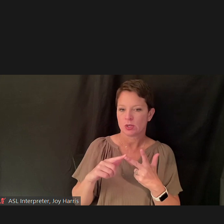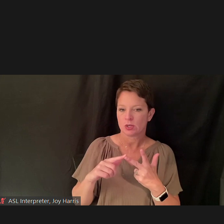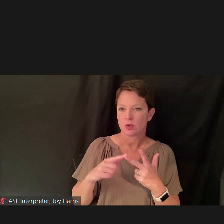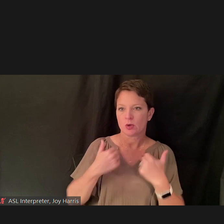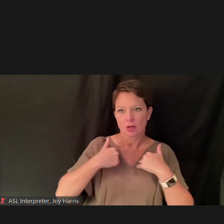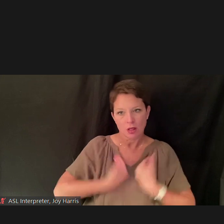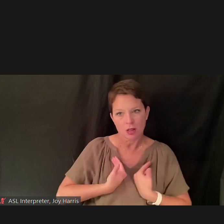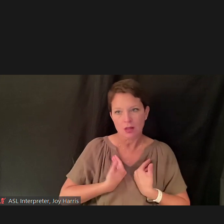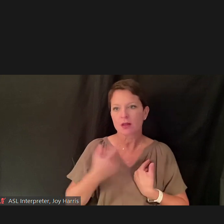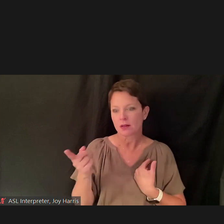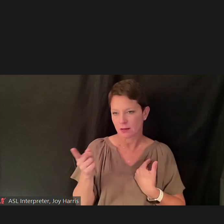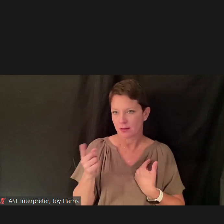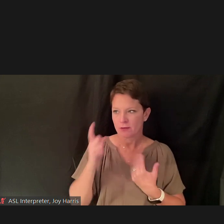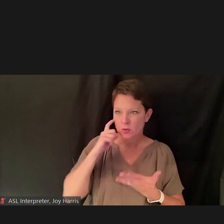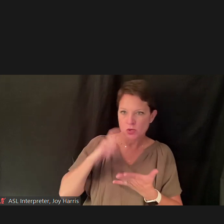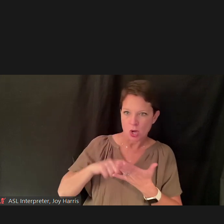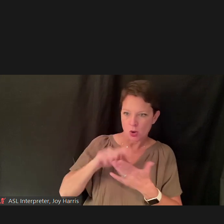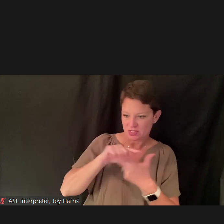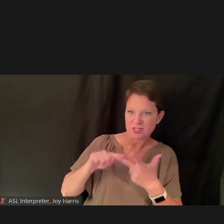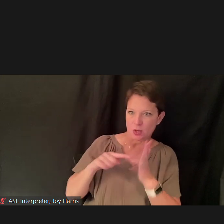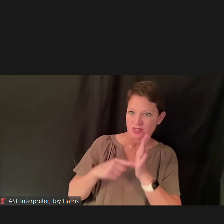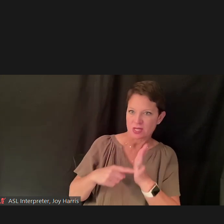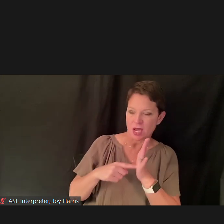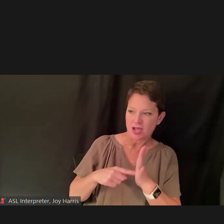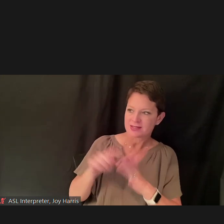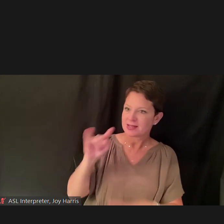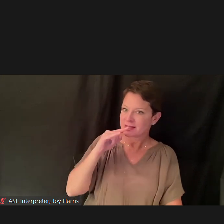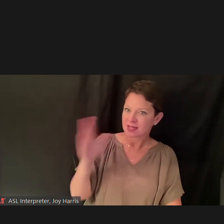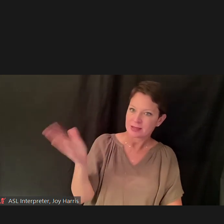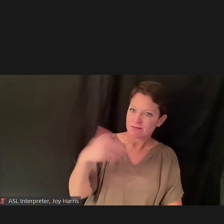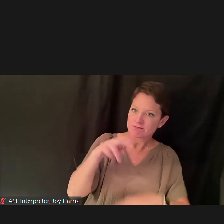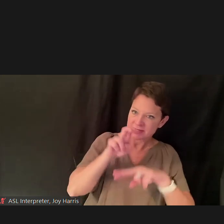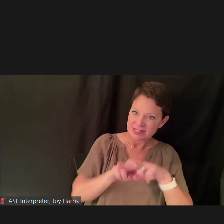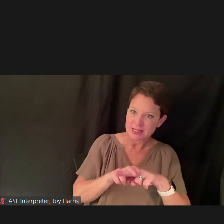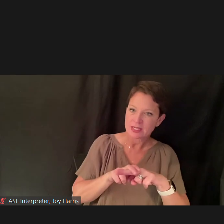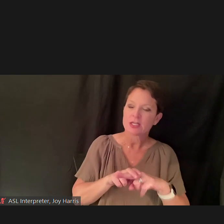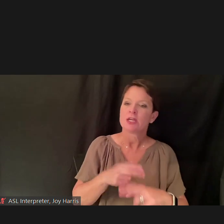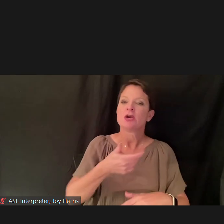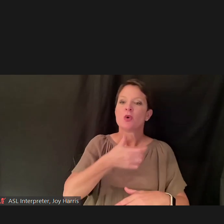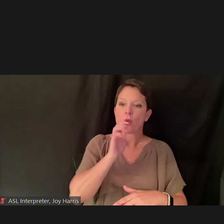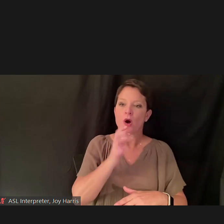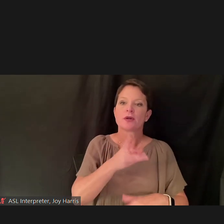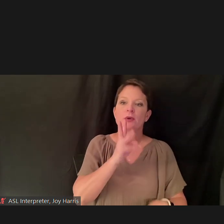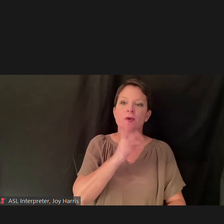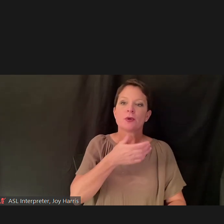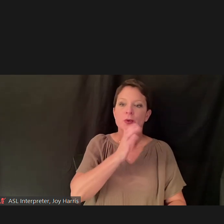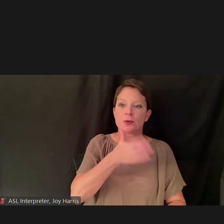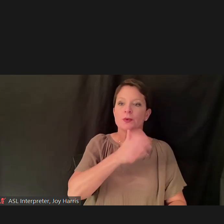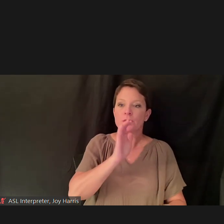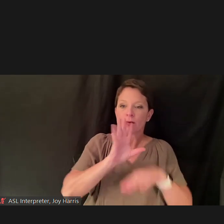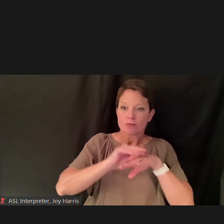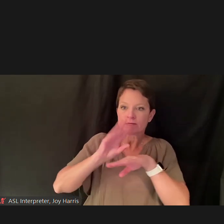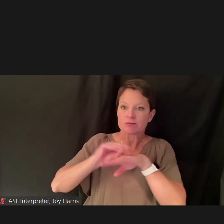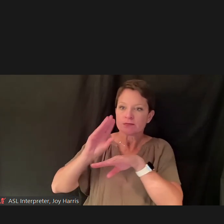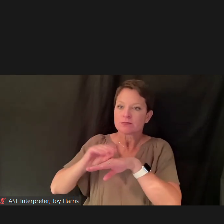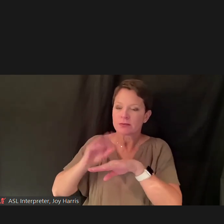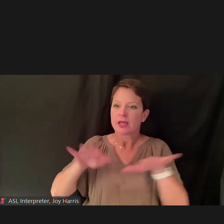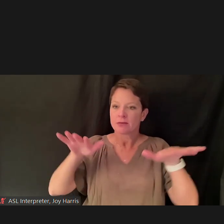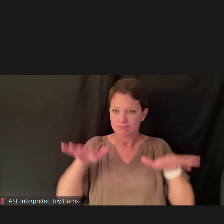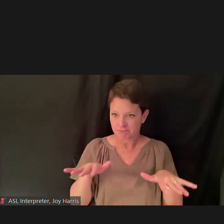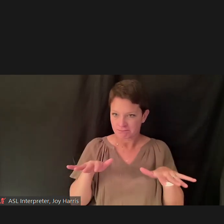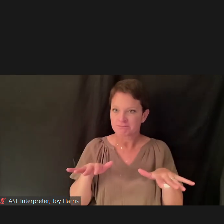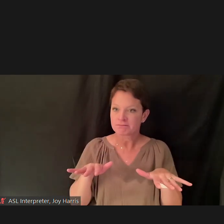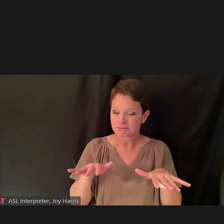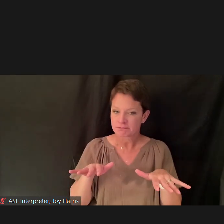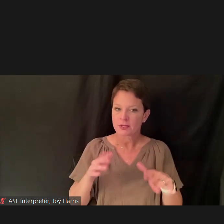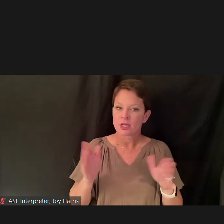con temperatura alta, la cara roja, sudoración, tómese un receso y